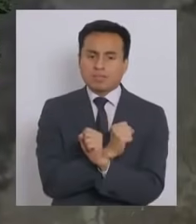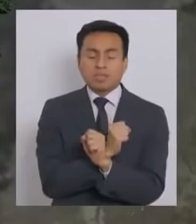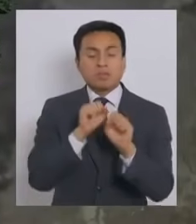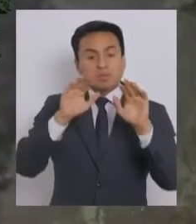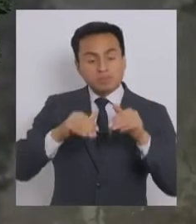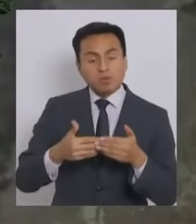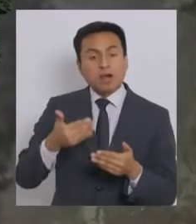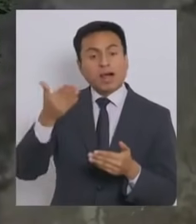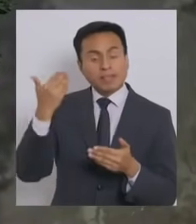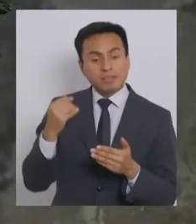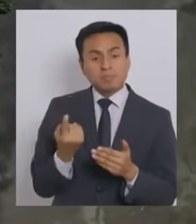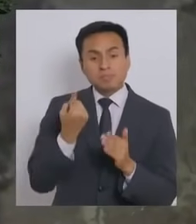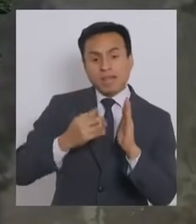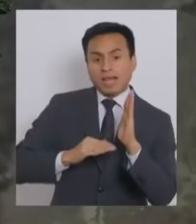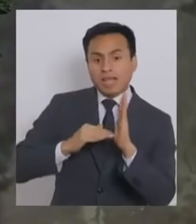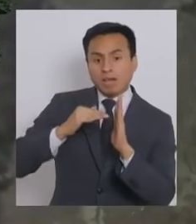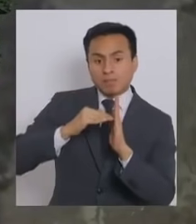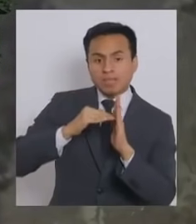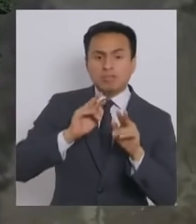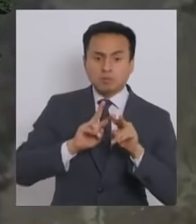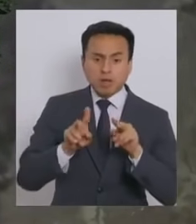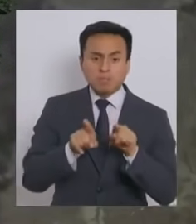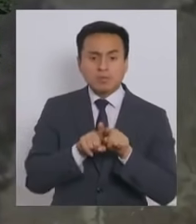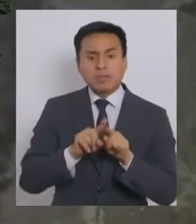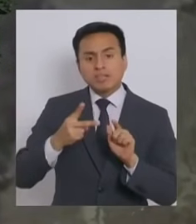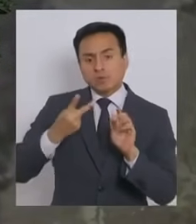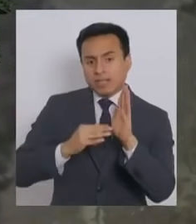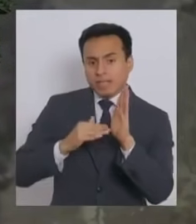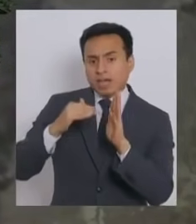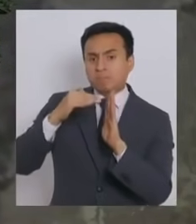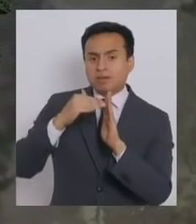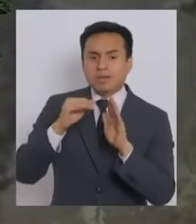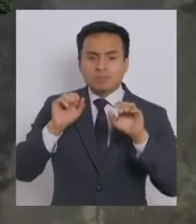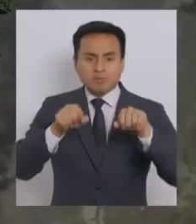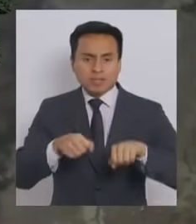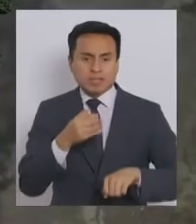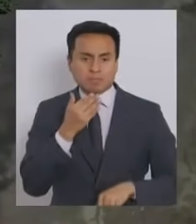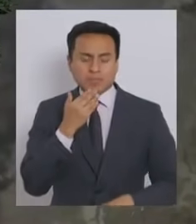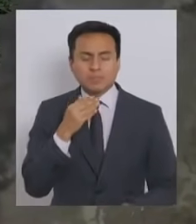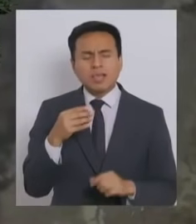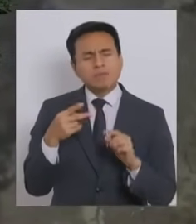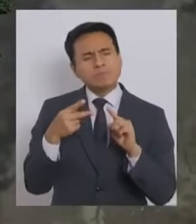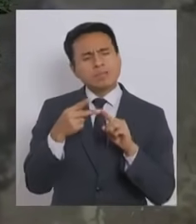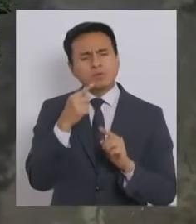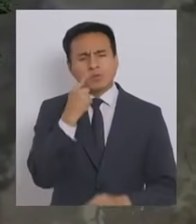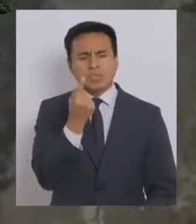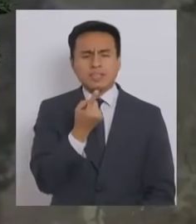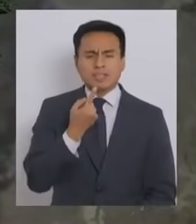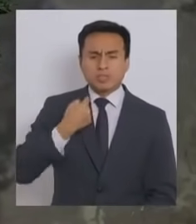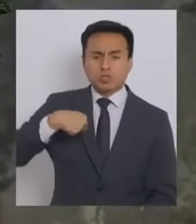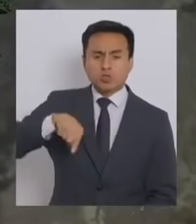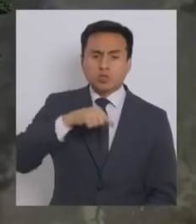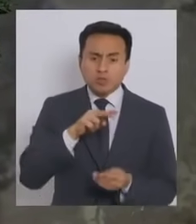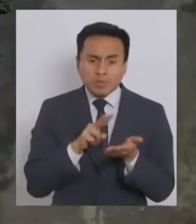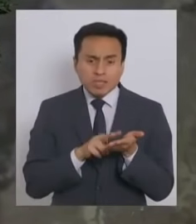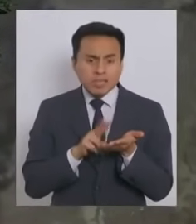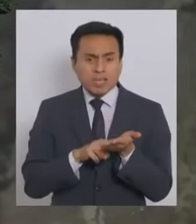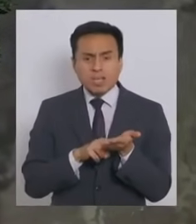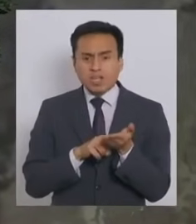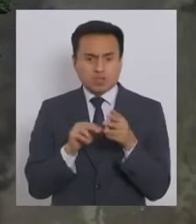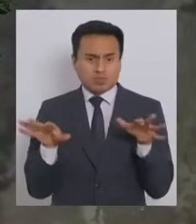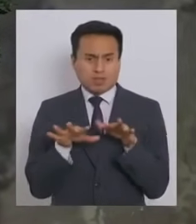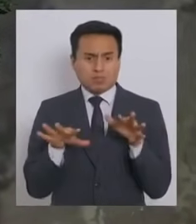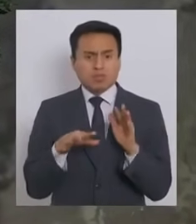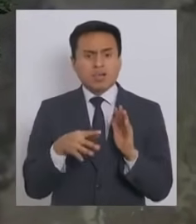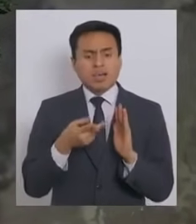ocurrió con la primera etapa y eso es lo que esperamos respecto de esta segunda etapa. A la segunda pregunta, la verdad que nosotros no usamos una